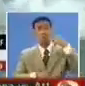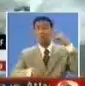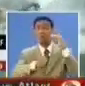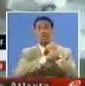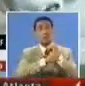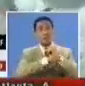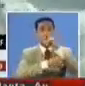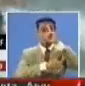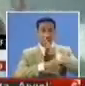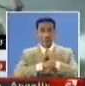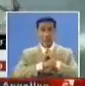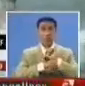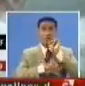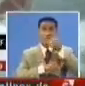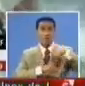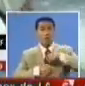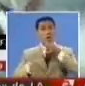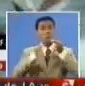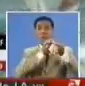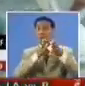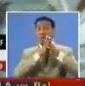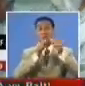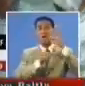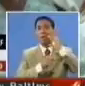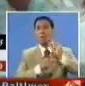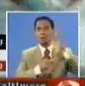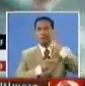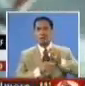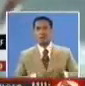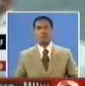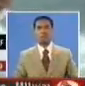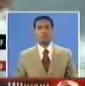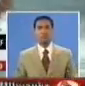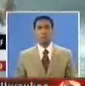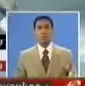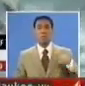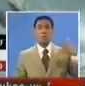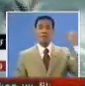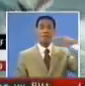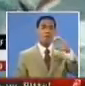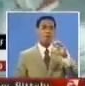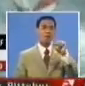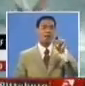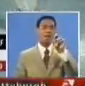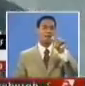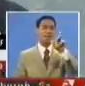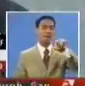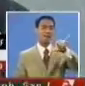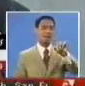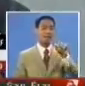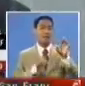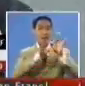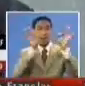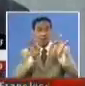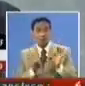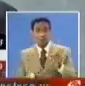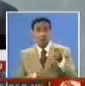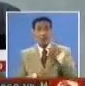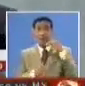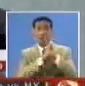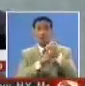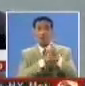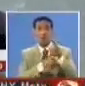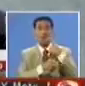del año en el Tour Mundial, y nos cuenta su experiencia. Estuve en Gran Canaria y bueno, en la modalidad de la disciplina